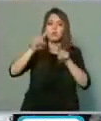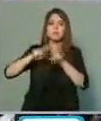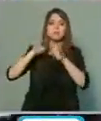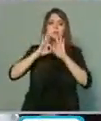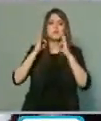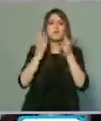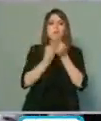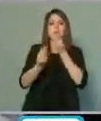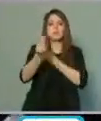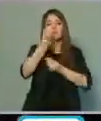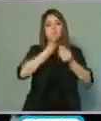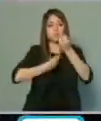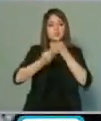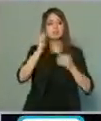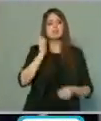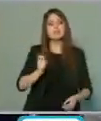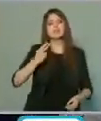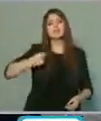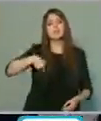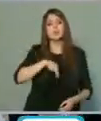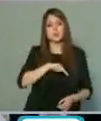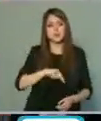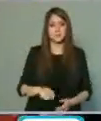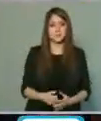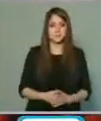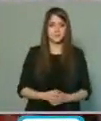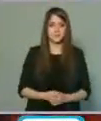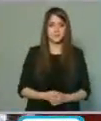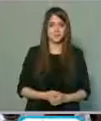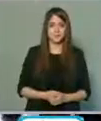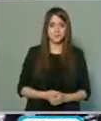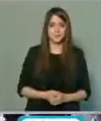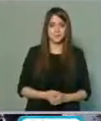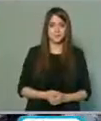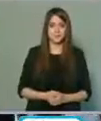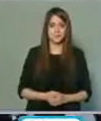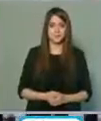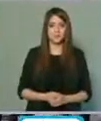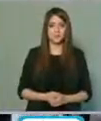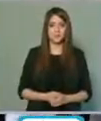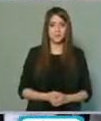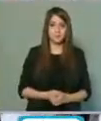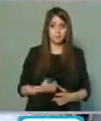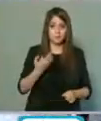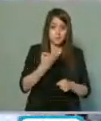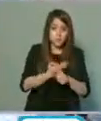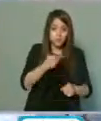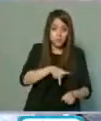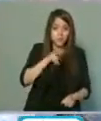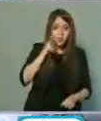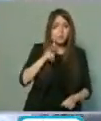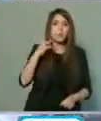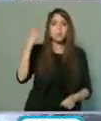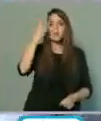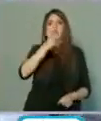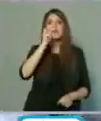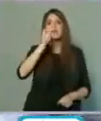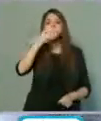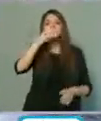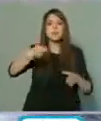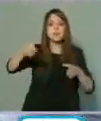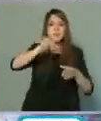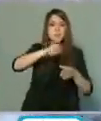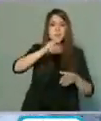que son de nosotros, pues. Ay, ay, ay, ojitos pajaritos, pero qué bonito es comer esquites